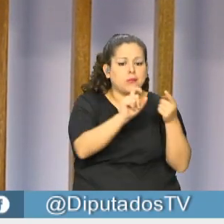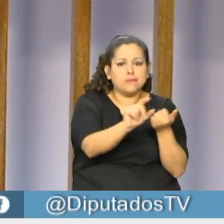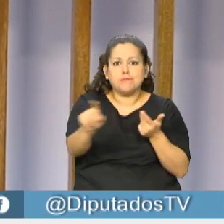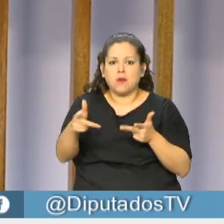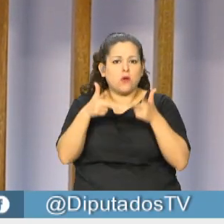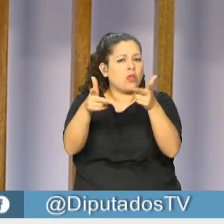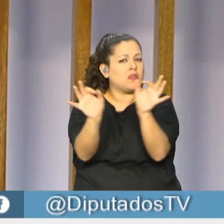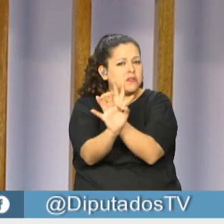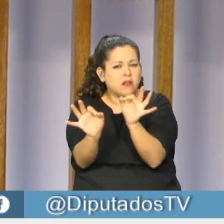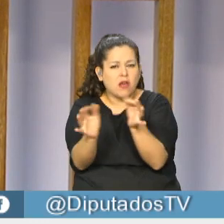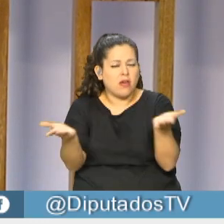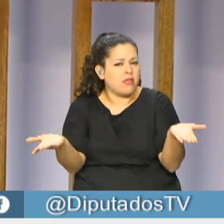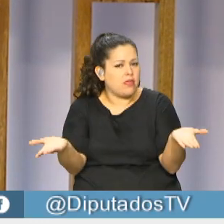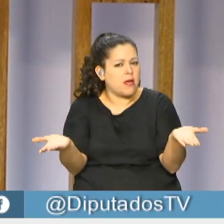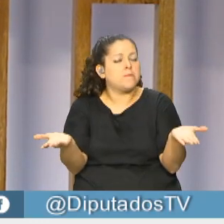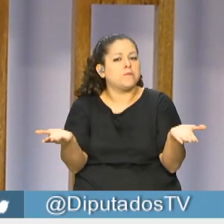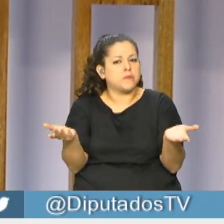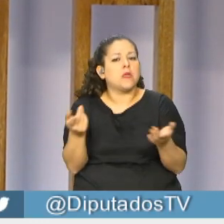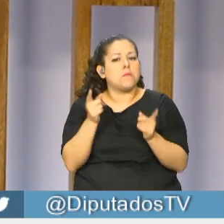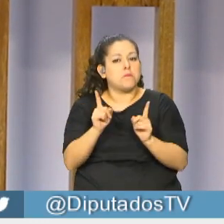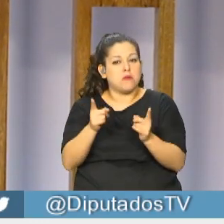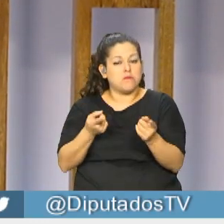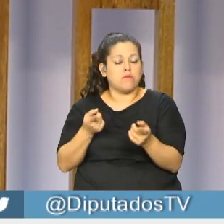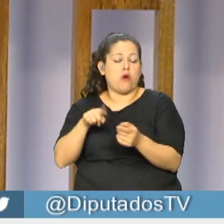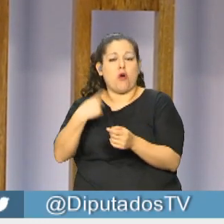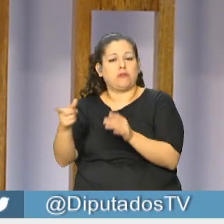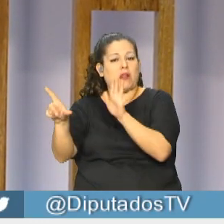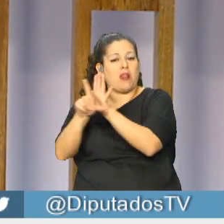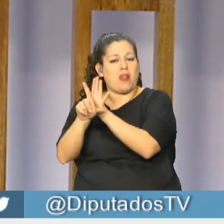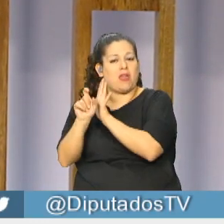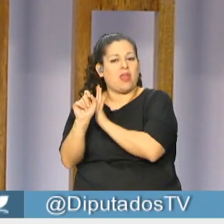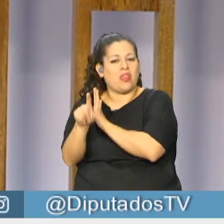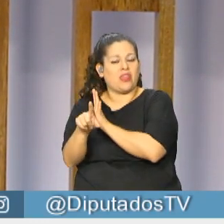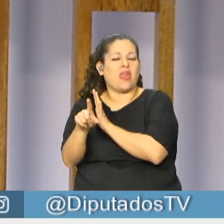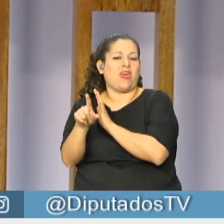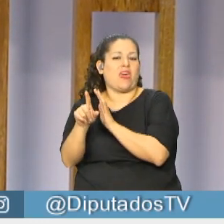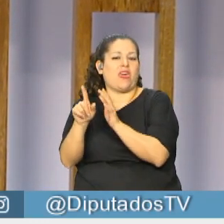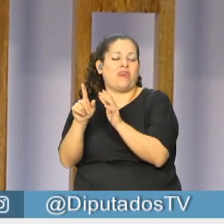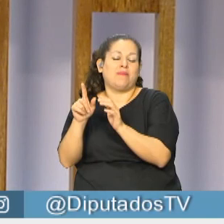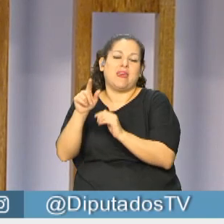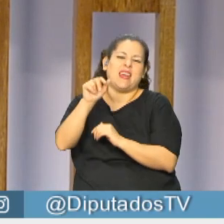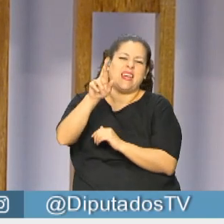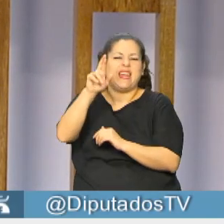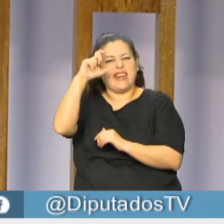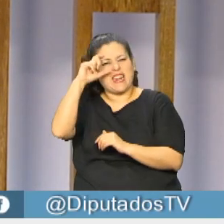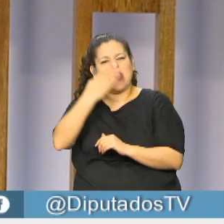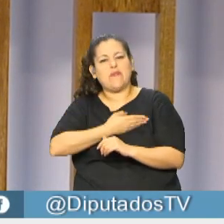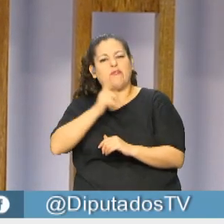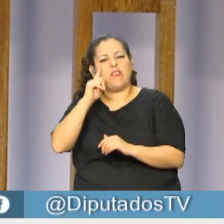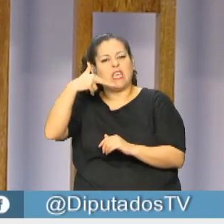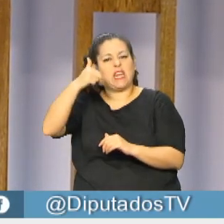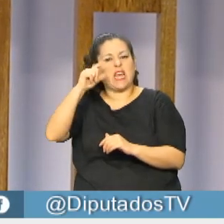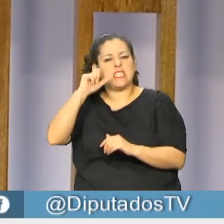considero, con respecto a lo que presentó la ley de refinanciar, vamos a llamar así, la deuda